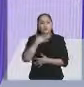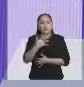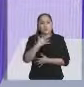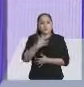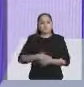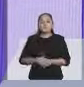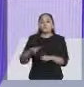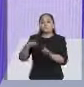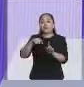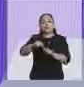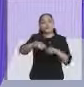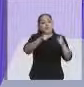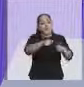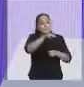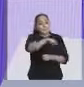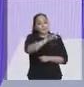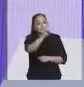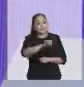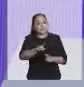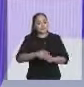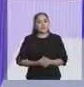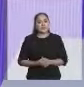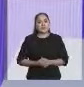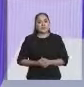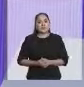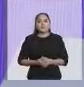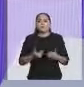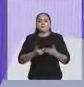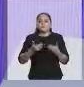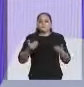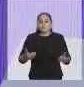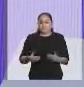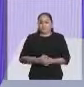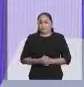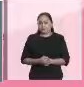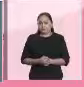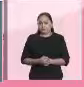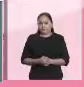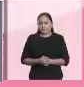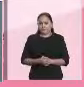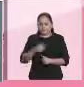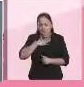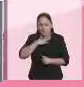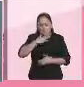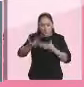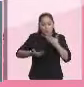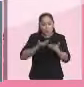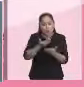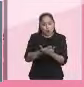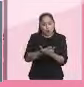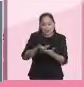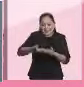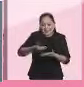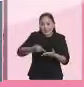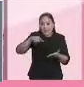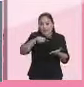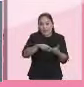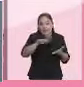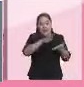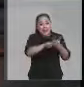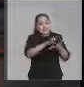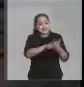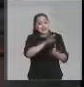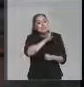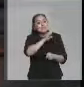corrupción. Margarita Zavala. Bueno, una de las medidas que yo propondría y propongo es una cárcel